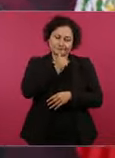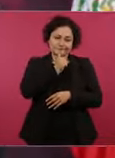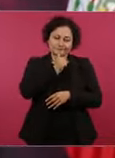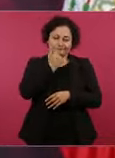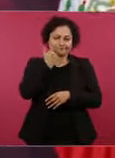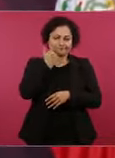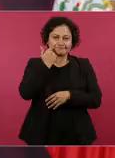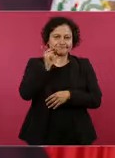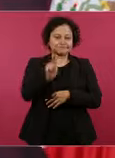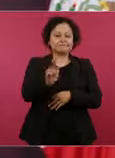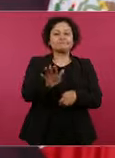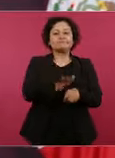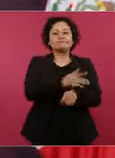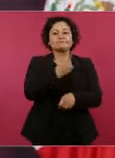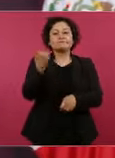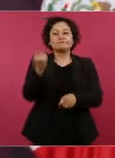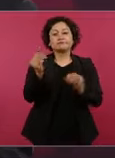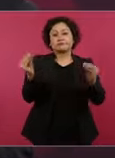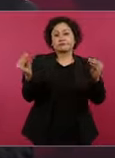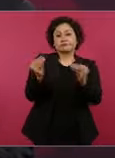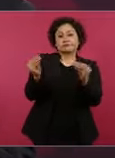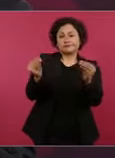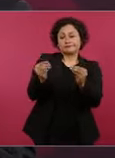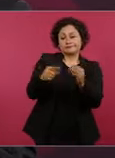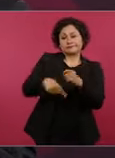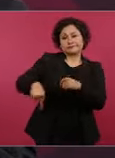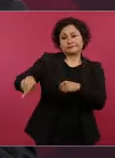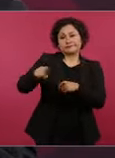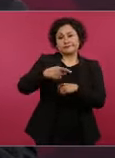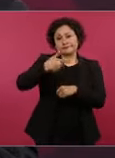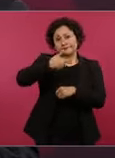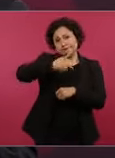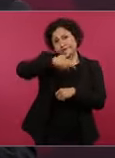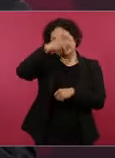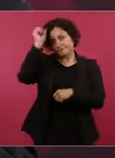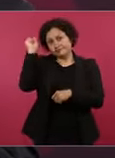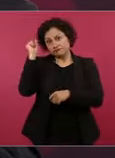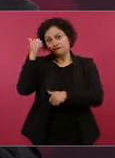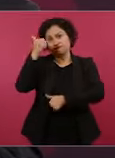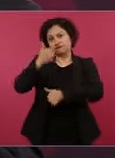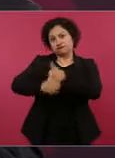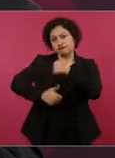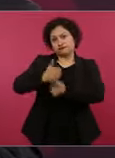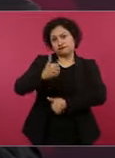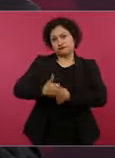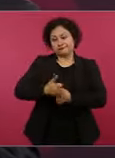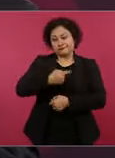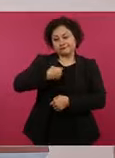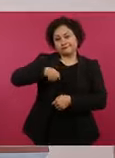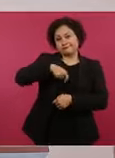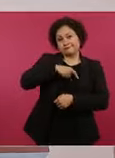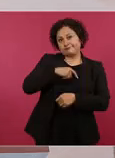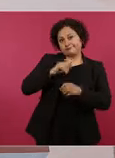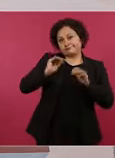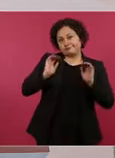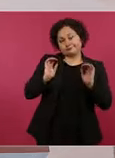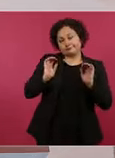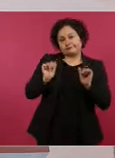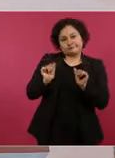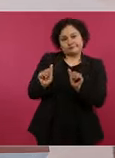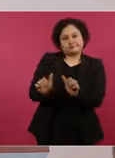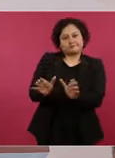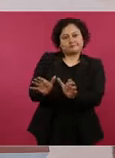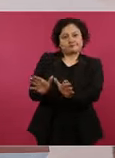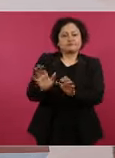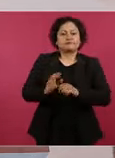de los candidatos y no nos corresponde. Esperemos que siga lloviendo